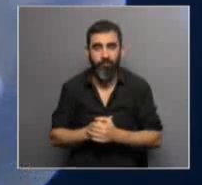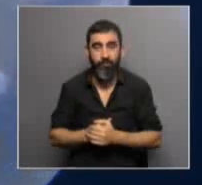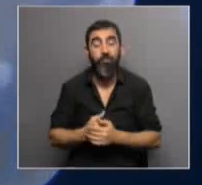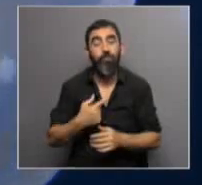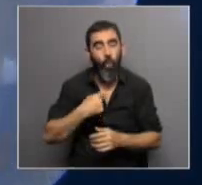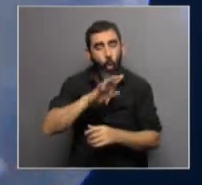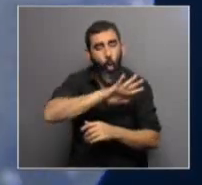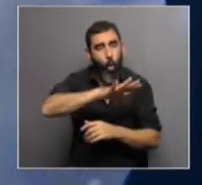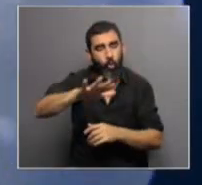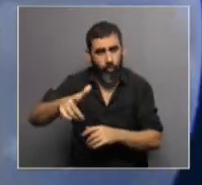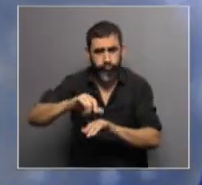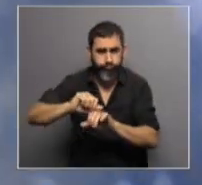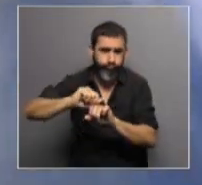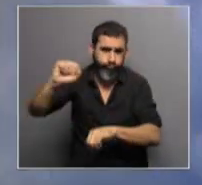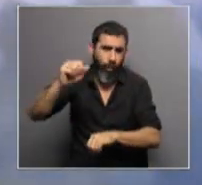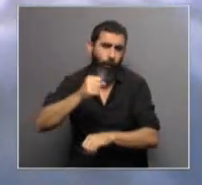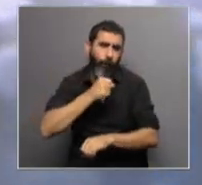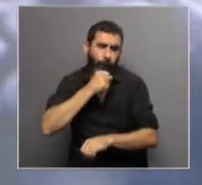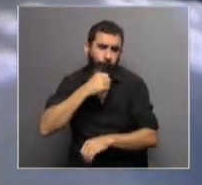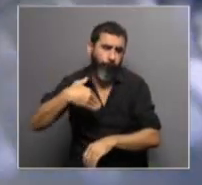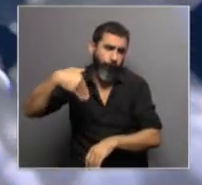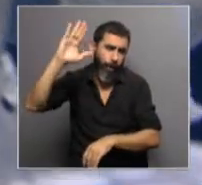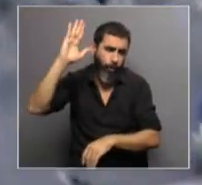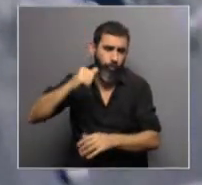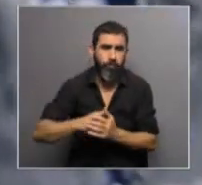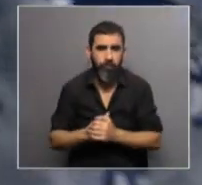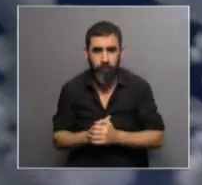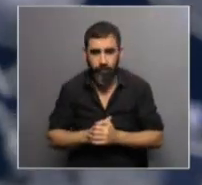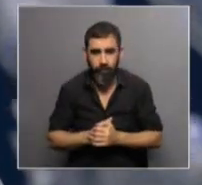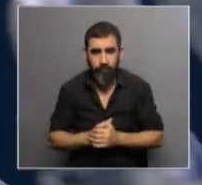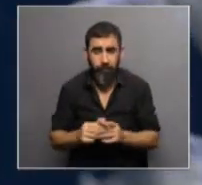pero me recibí viejo como todos